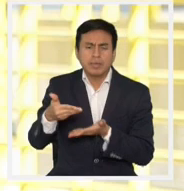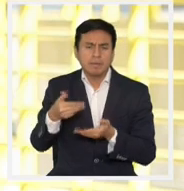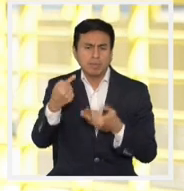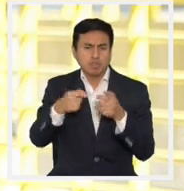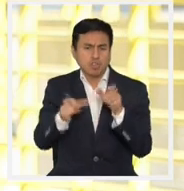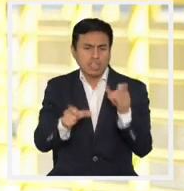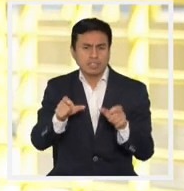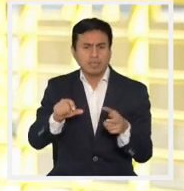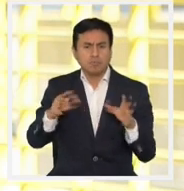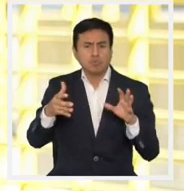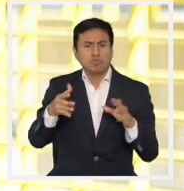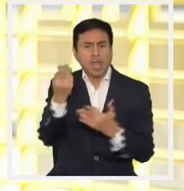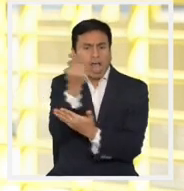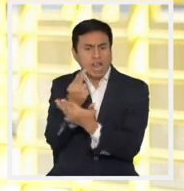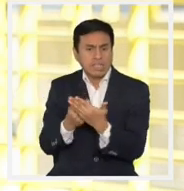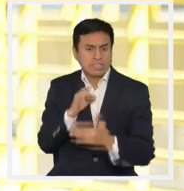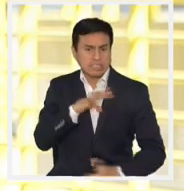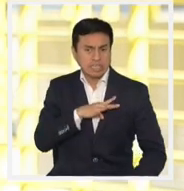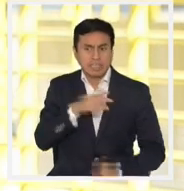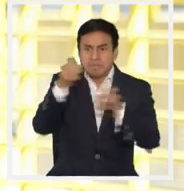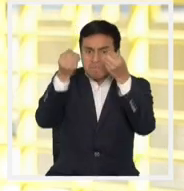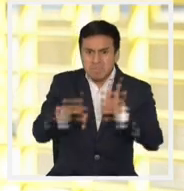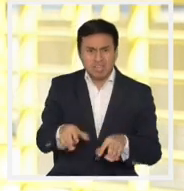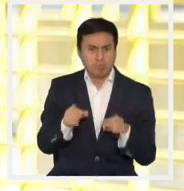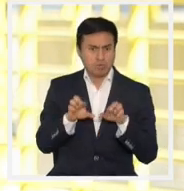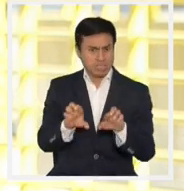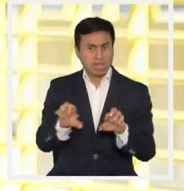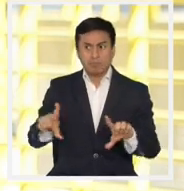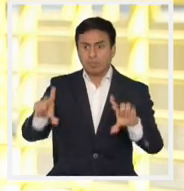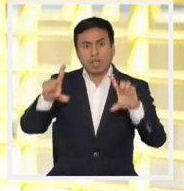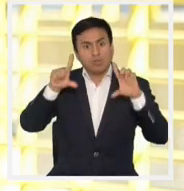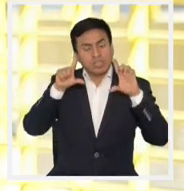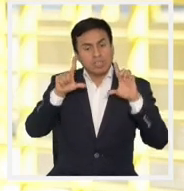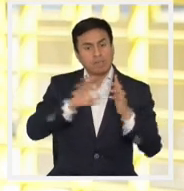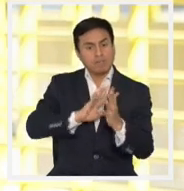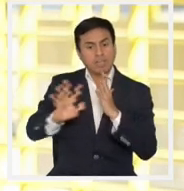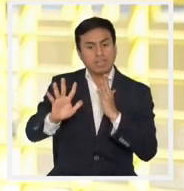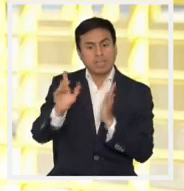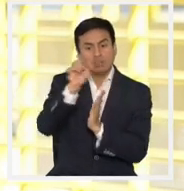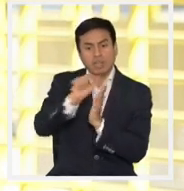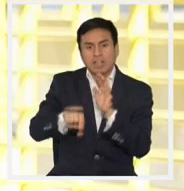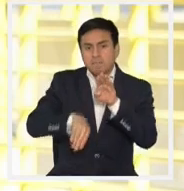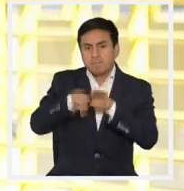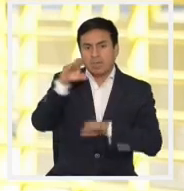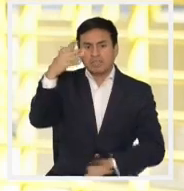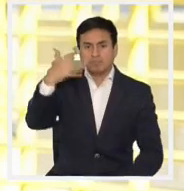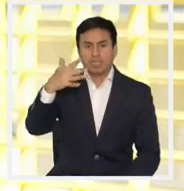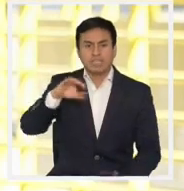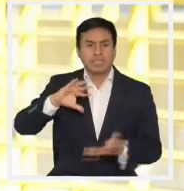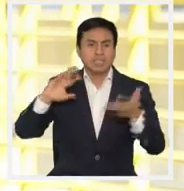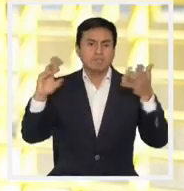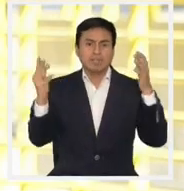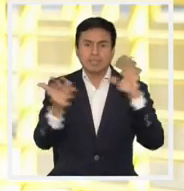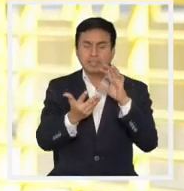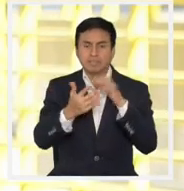varias personas del mundo de las artes, Chile se pierde la oportunidad de ser protagonista de la feria editorial más importante del